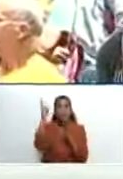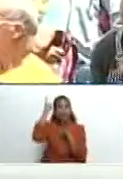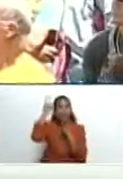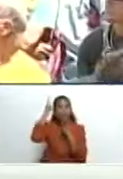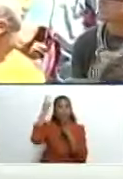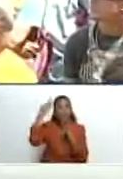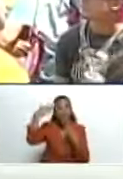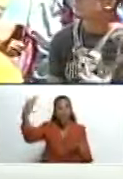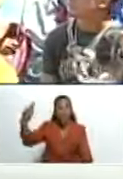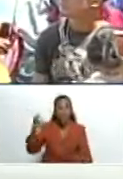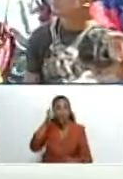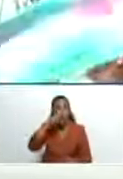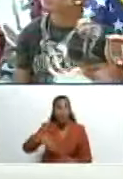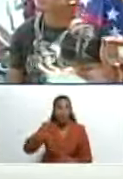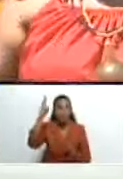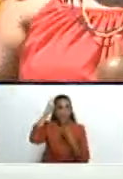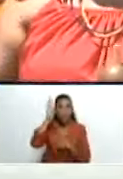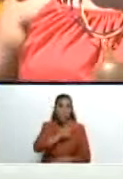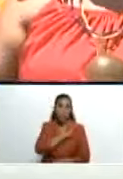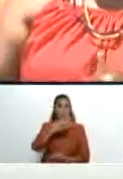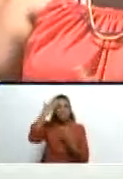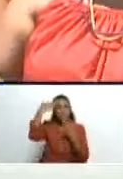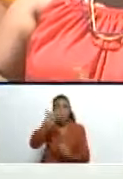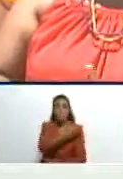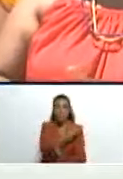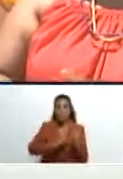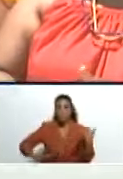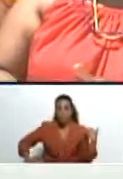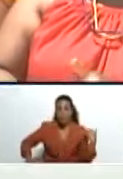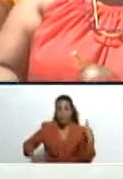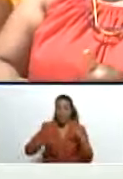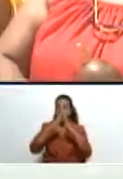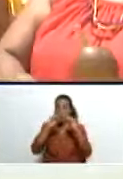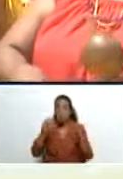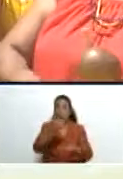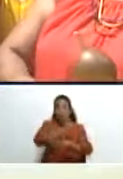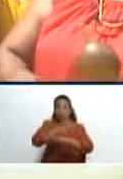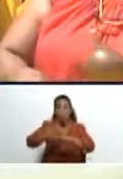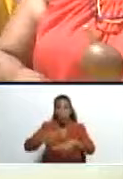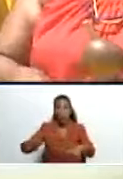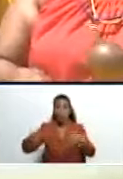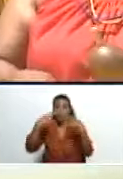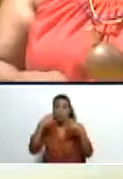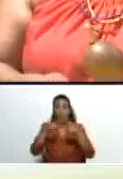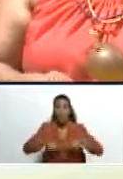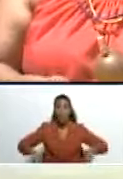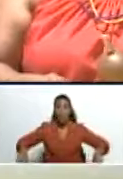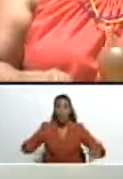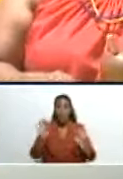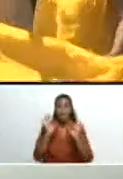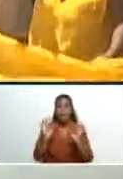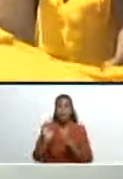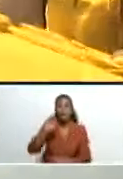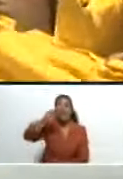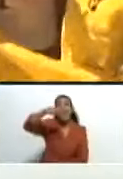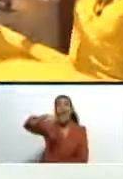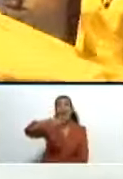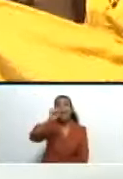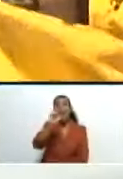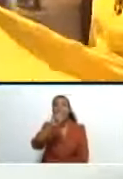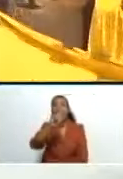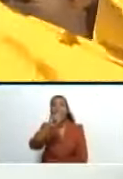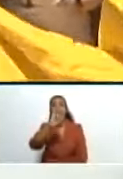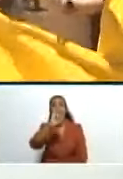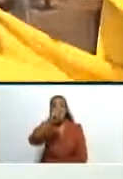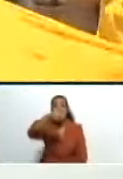cariña. Bueno, un saludo, presidente, a usted, a todos los que se encuentran. Tú eres cariña. Yo soy cariña.